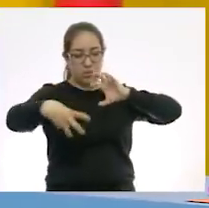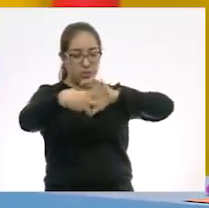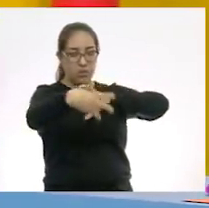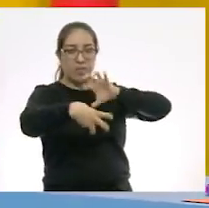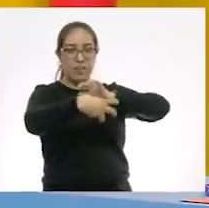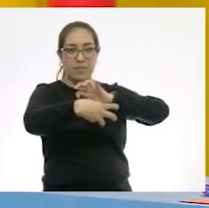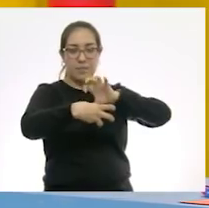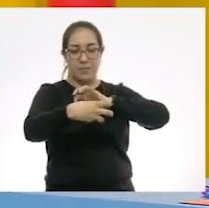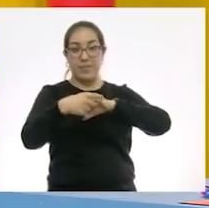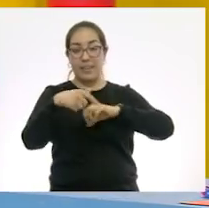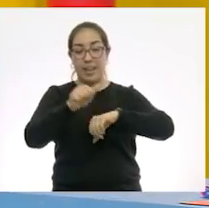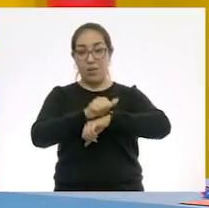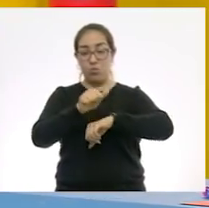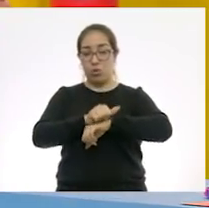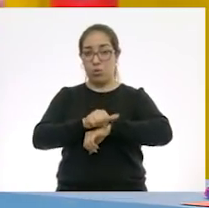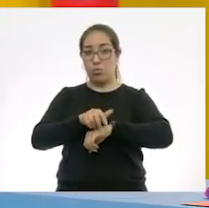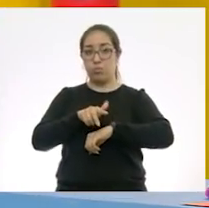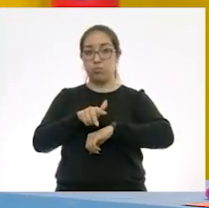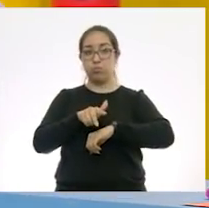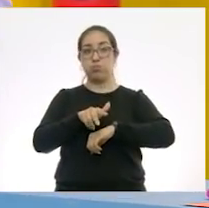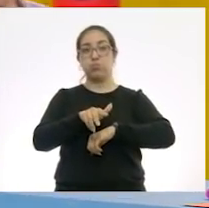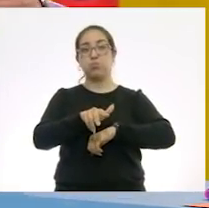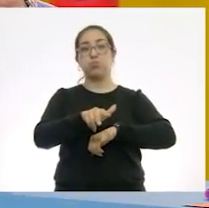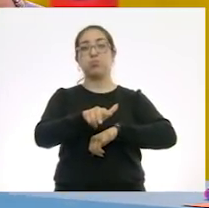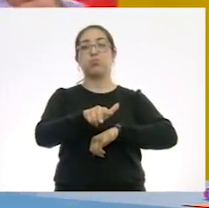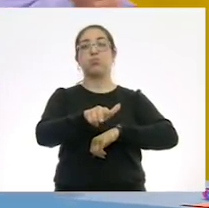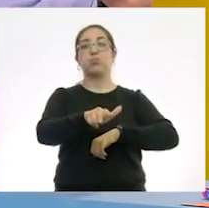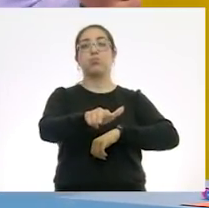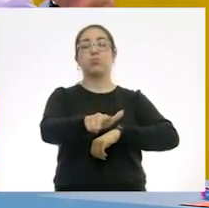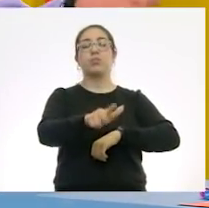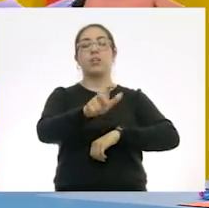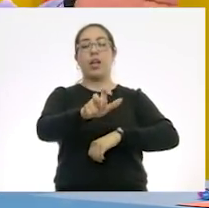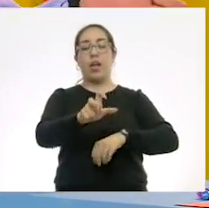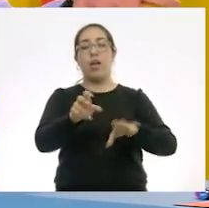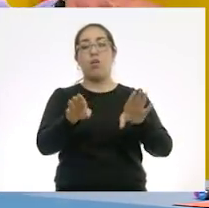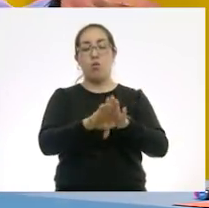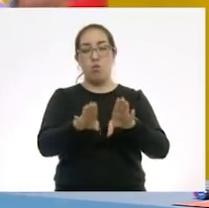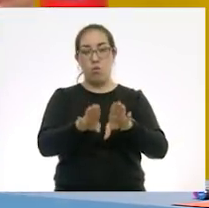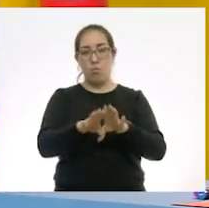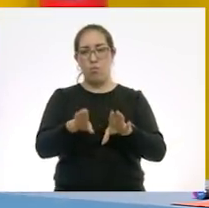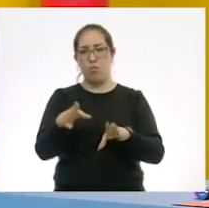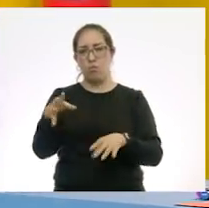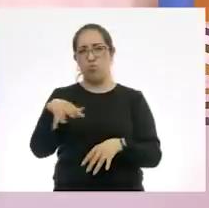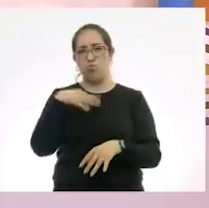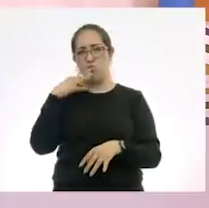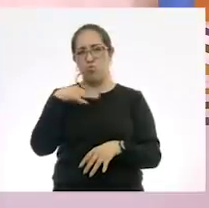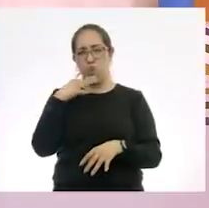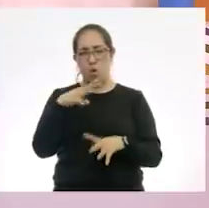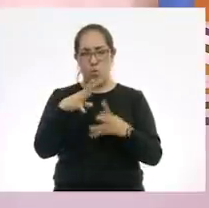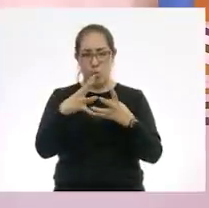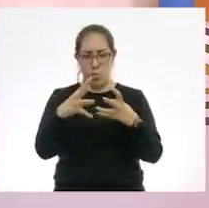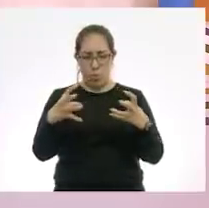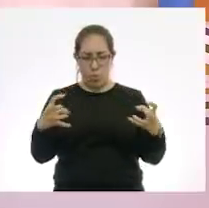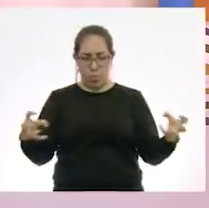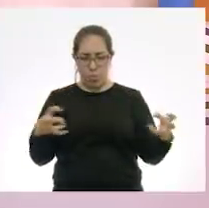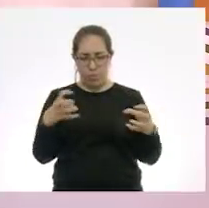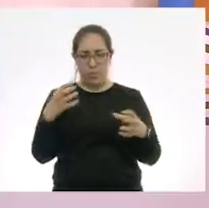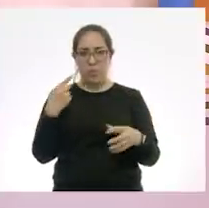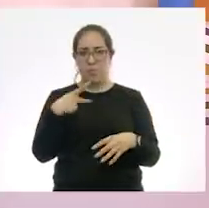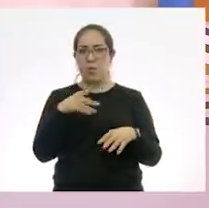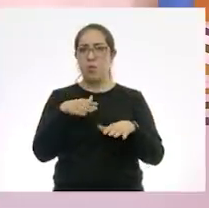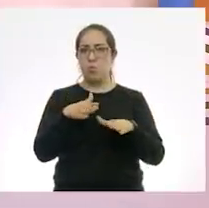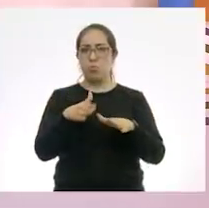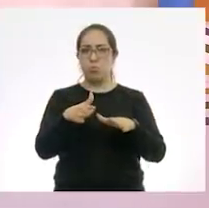que avance el automóvil. Exacto. Y entonces van extrayendo esos nutrimentos, pero también lo van conduciendo hacia